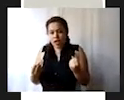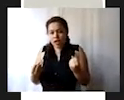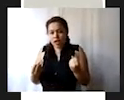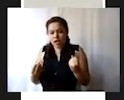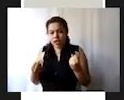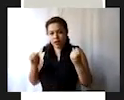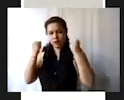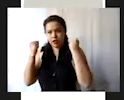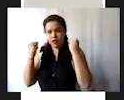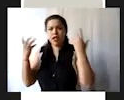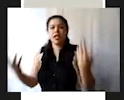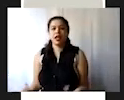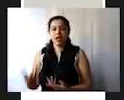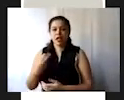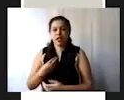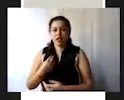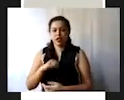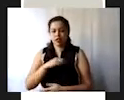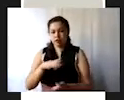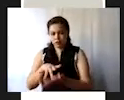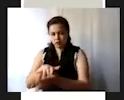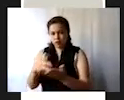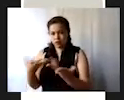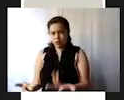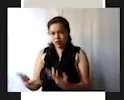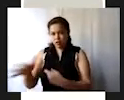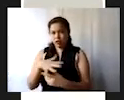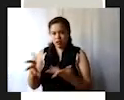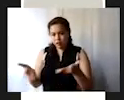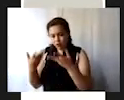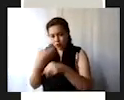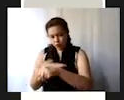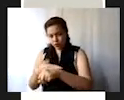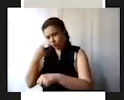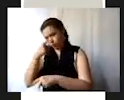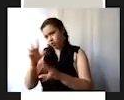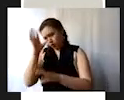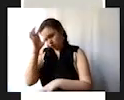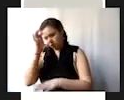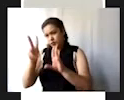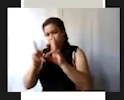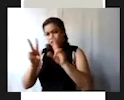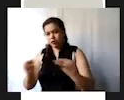contribuimos un poquito a la restitución del tejido social con esta cultura de la paz.